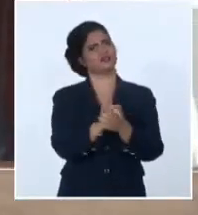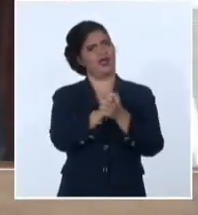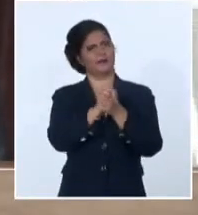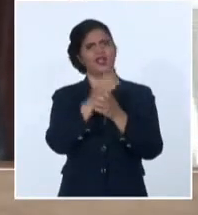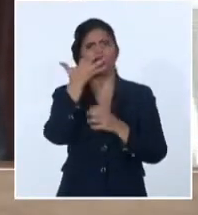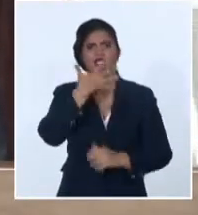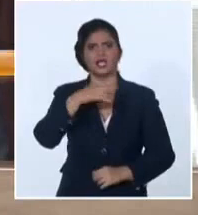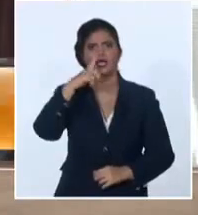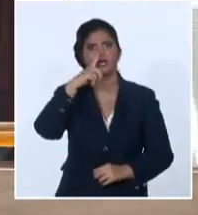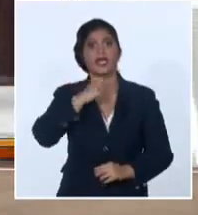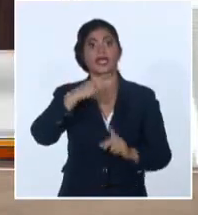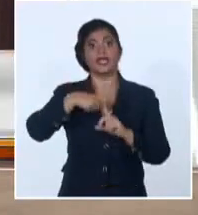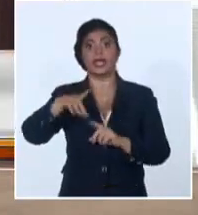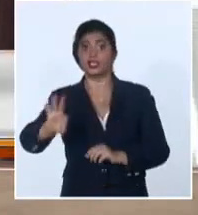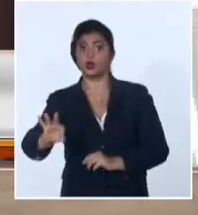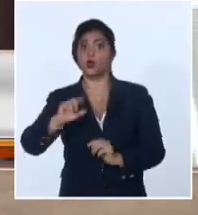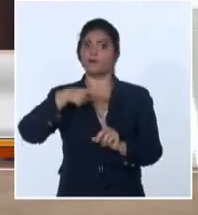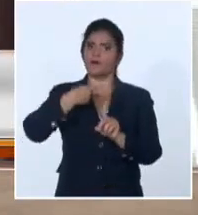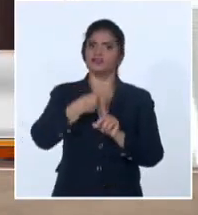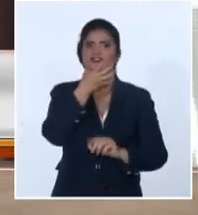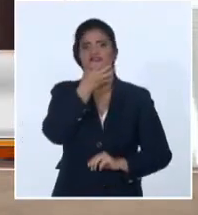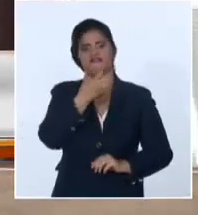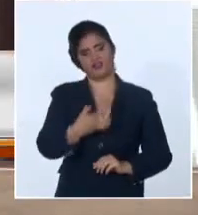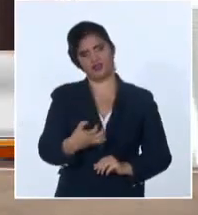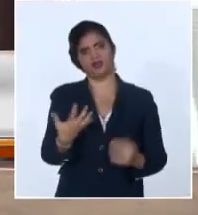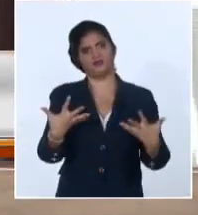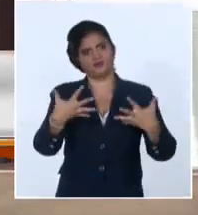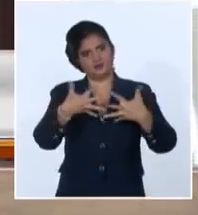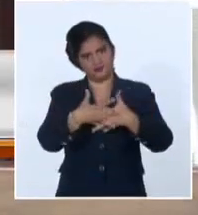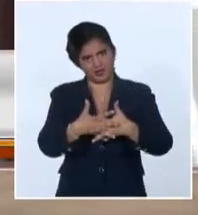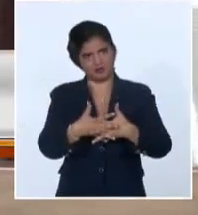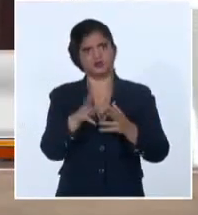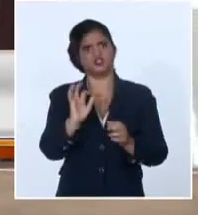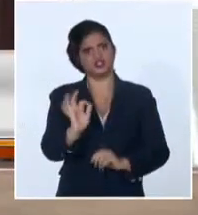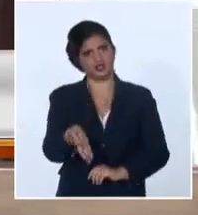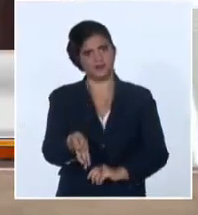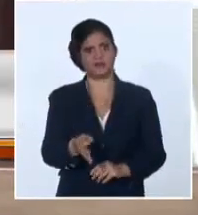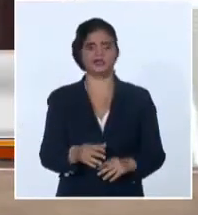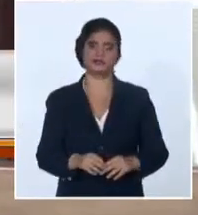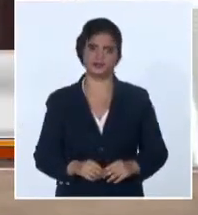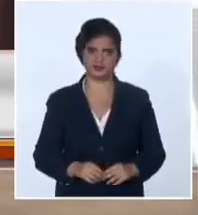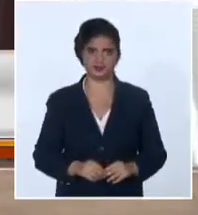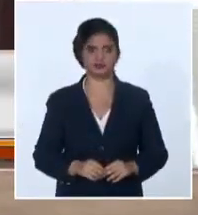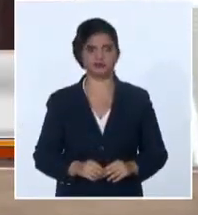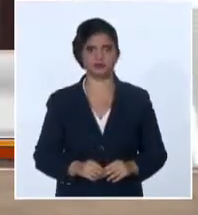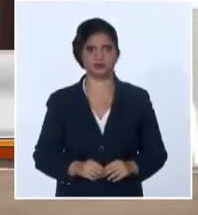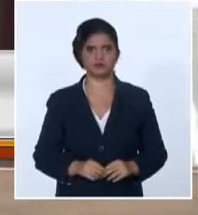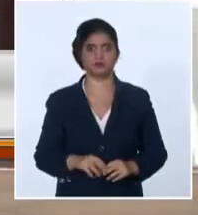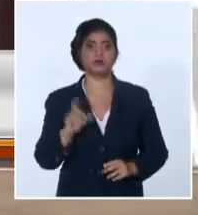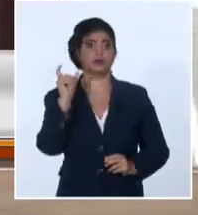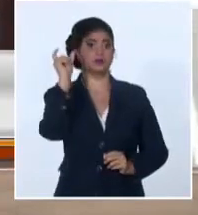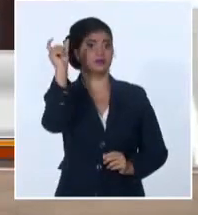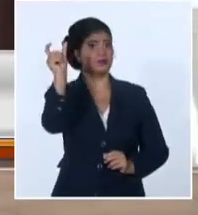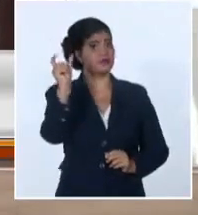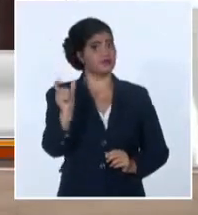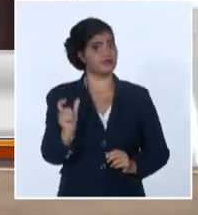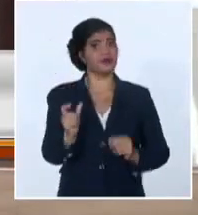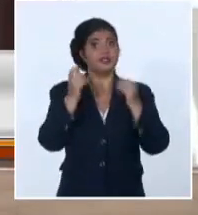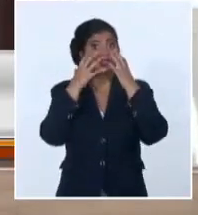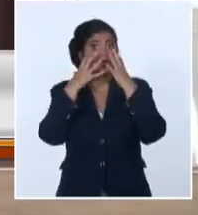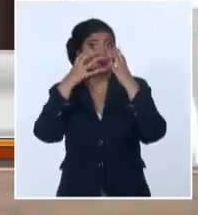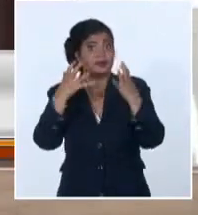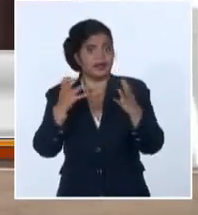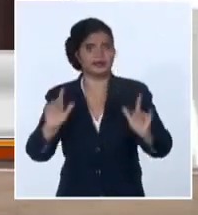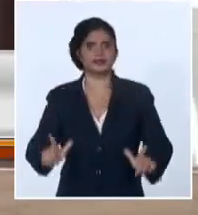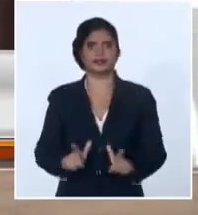hacemos también en momentos en que se producen celebraciones, conmemoraciones importantes